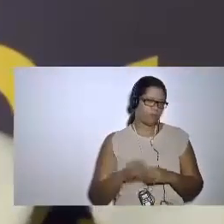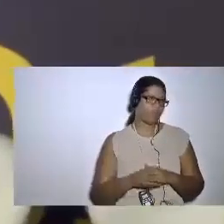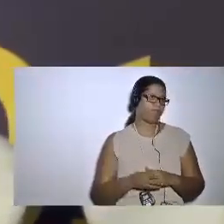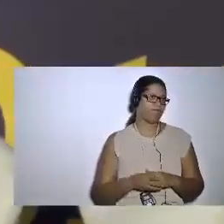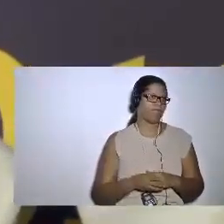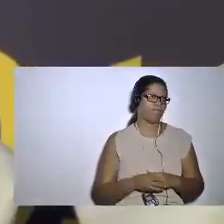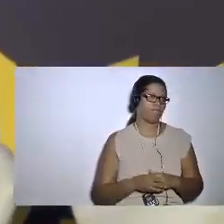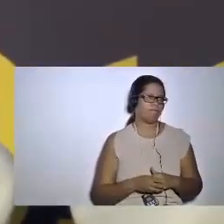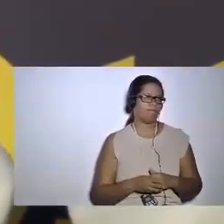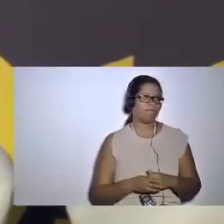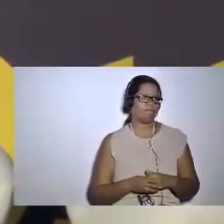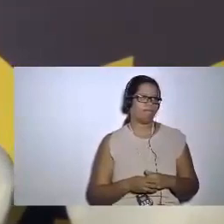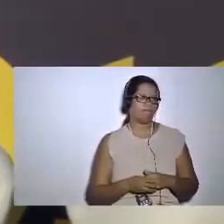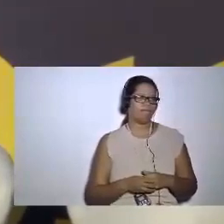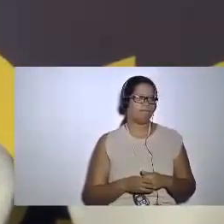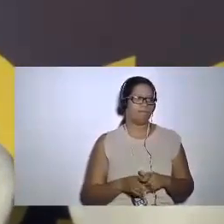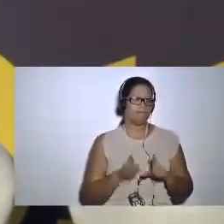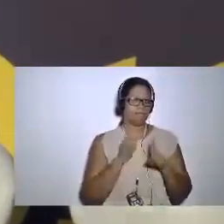cosas.